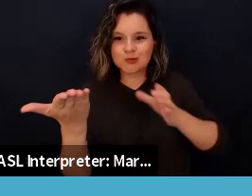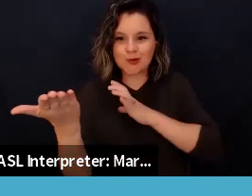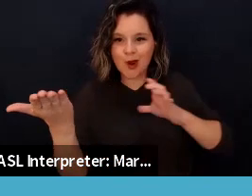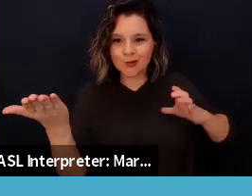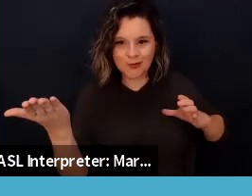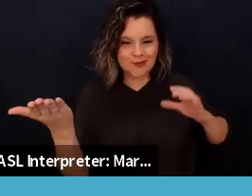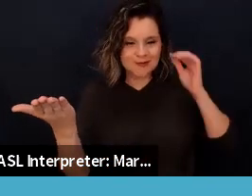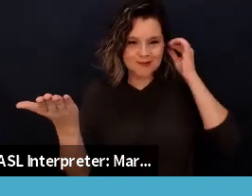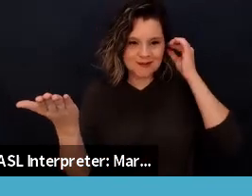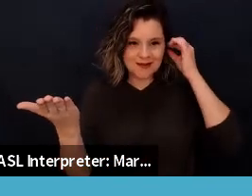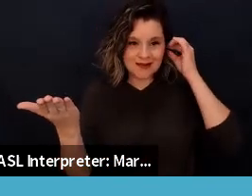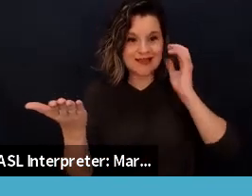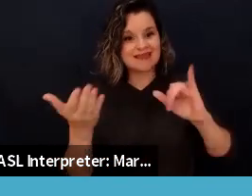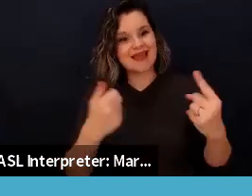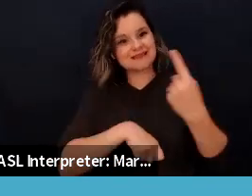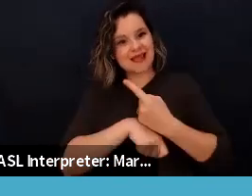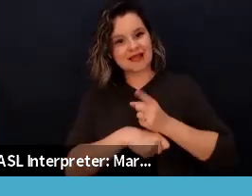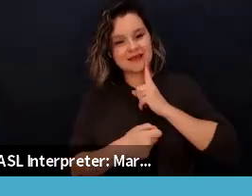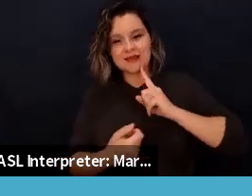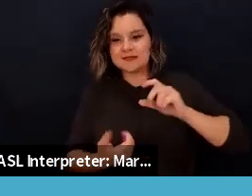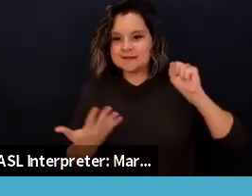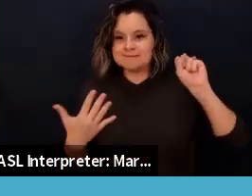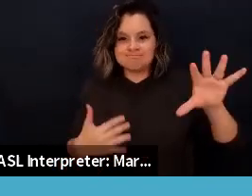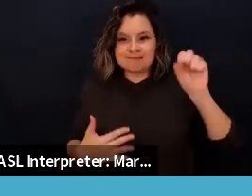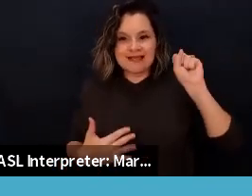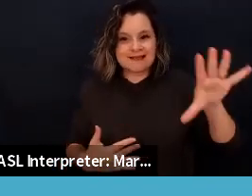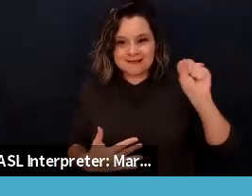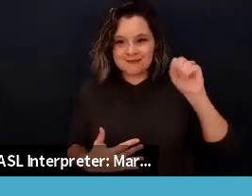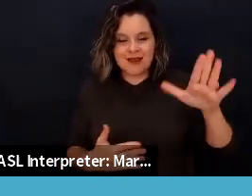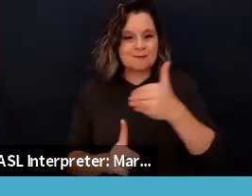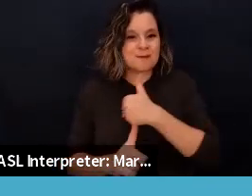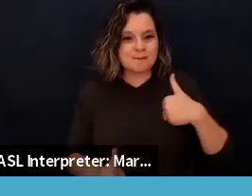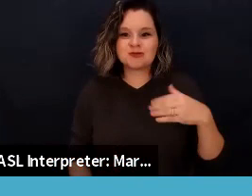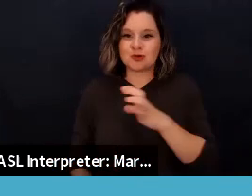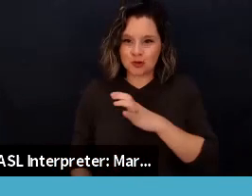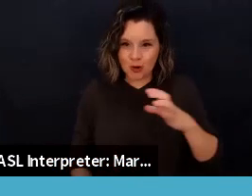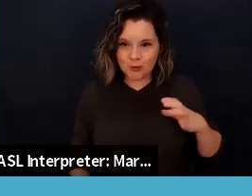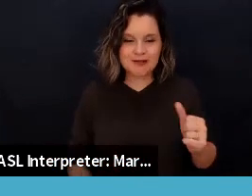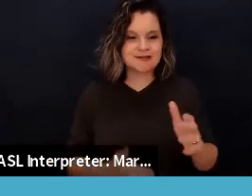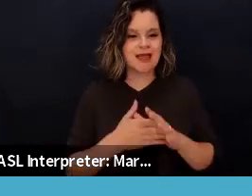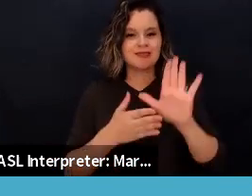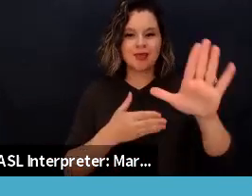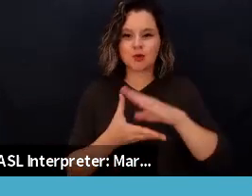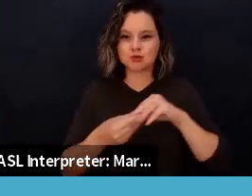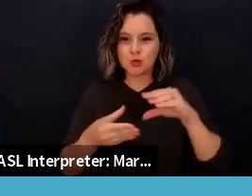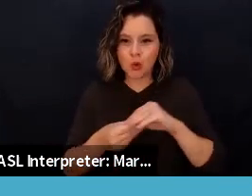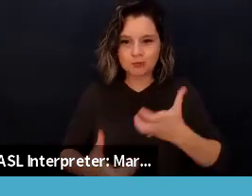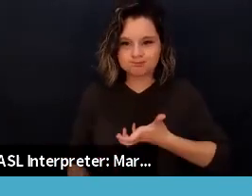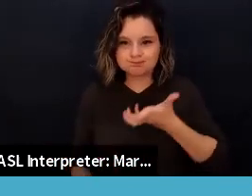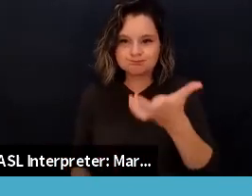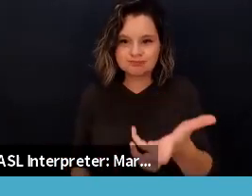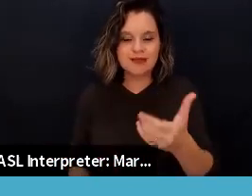En este día hablaron en frente de miembros del Congreso y contaron su historia y lo que